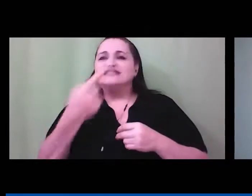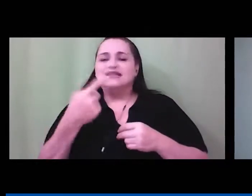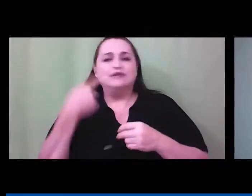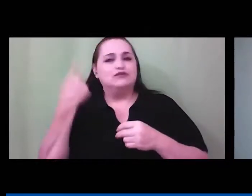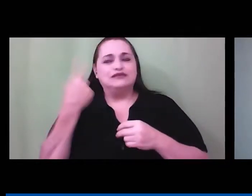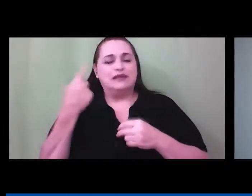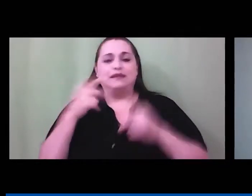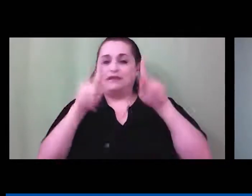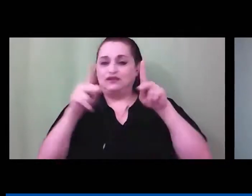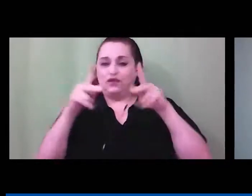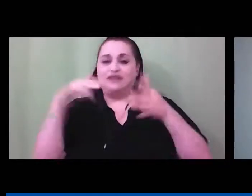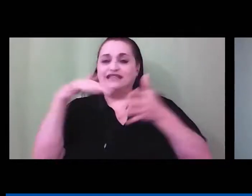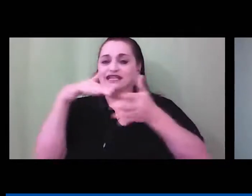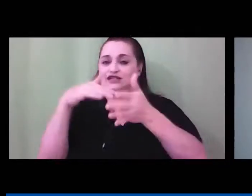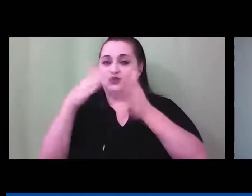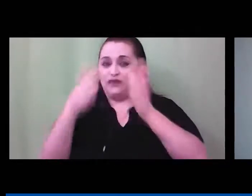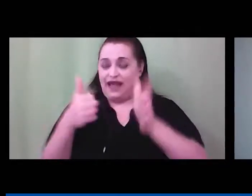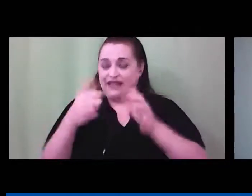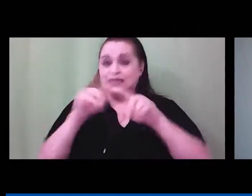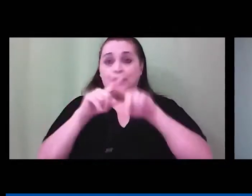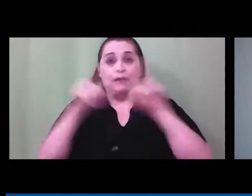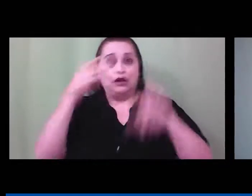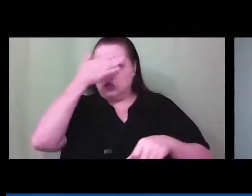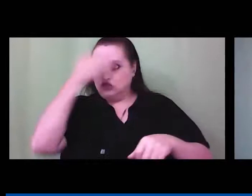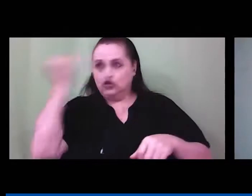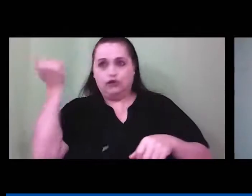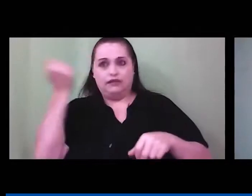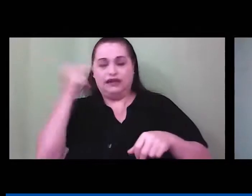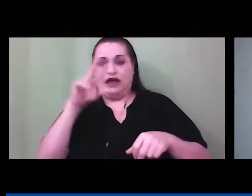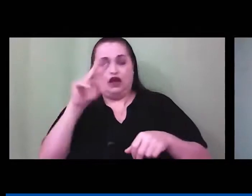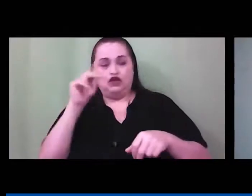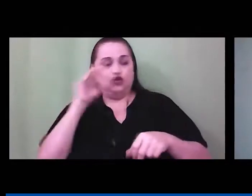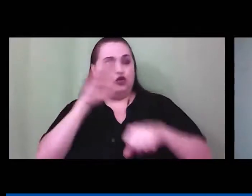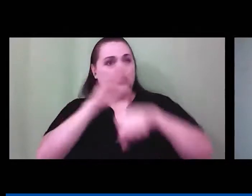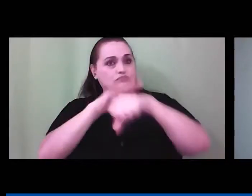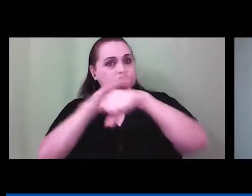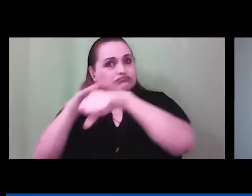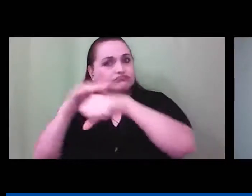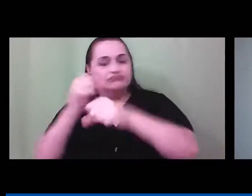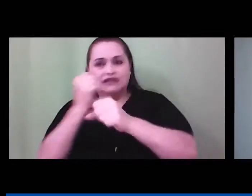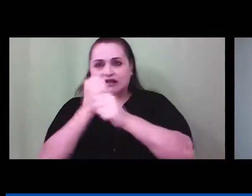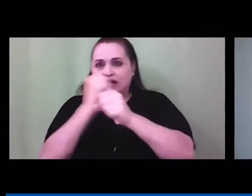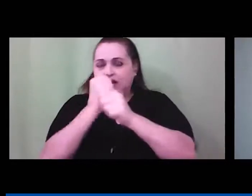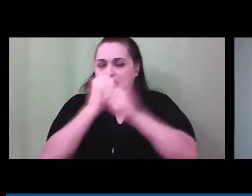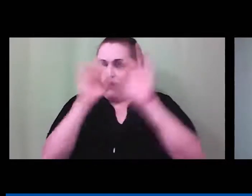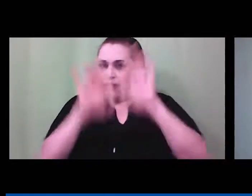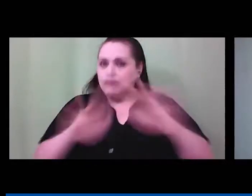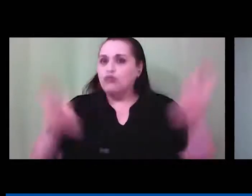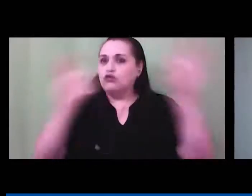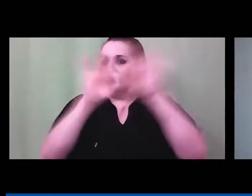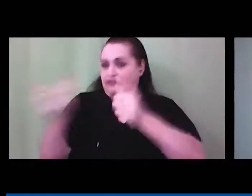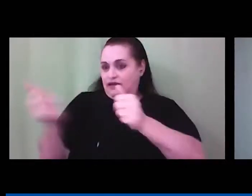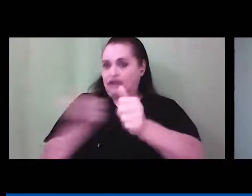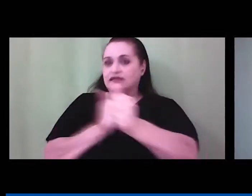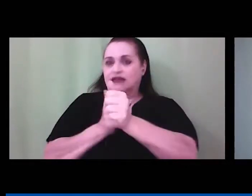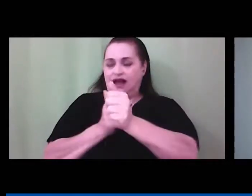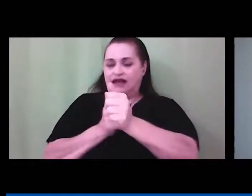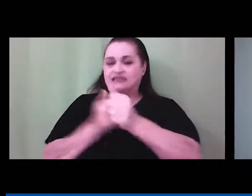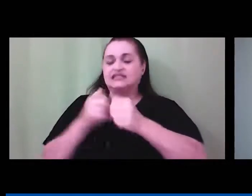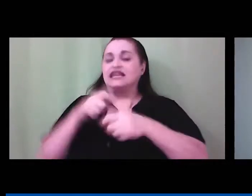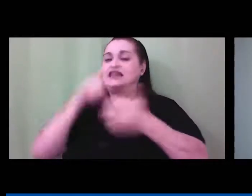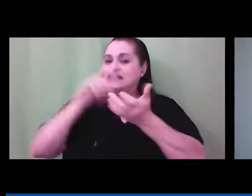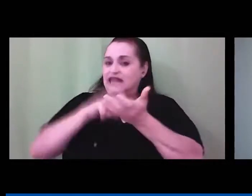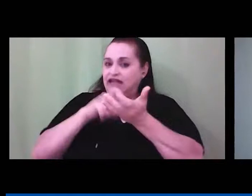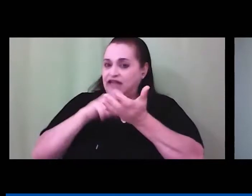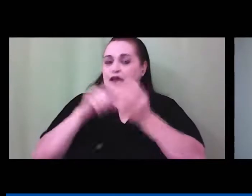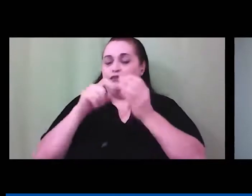personas estudiantes, pero se nos olvida y no tomamos en cuenta todo el gran trabajo que viene atrás y que se lo debemos a